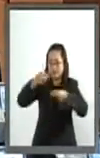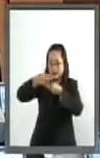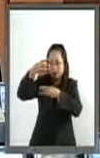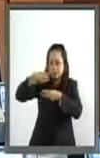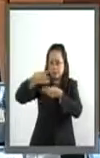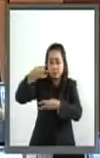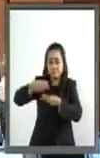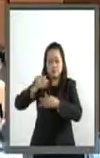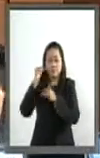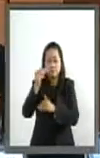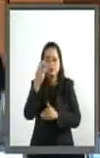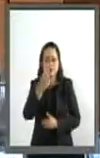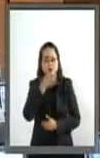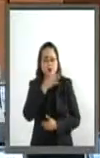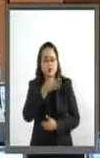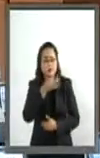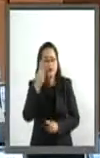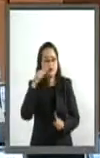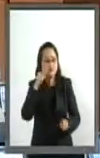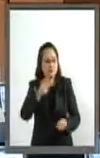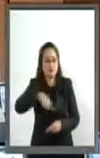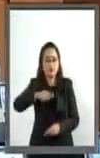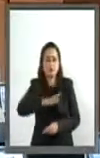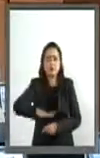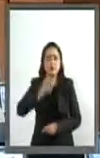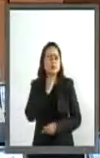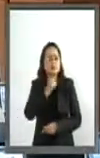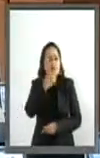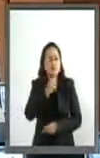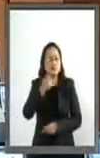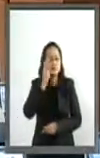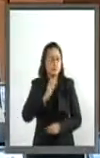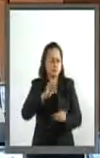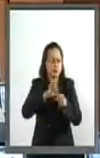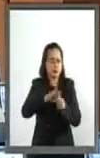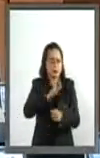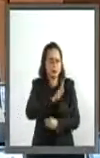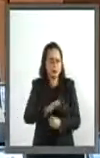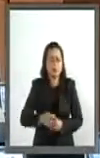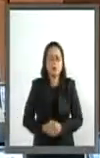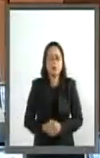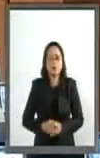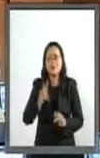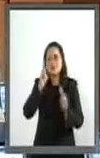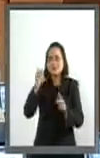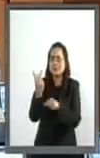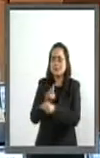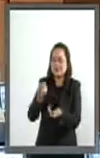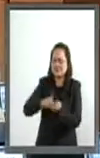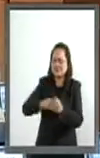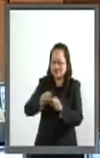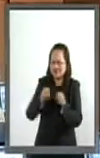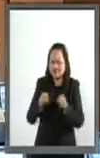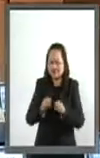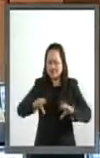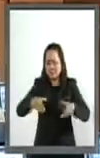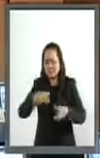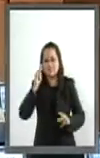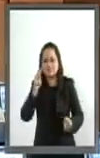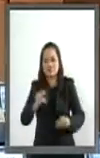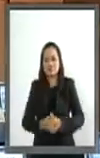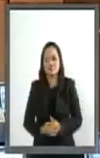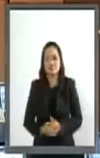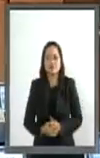Esta presidencia da la más cordial bienvenida a un grupo de estudiantes del Instituto Tecnológico Superior de